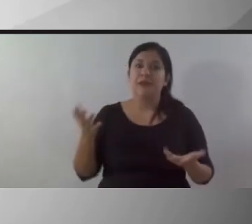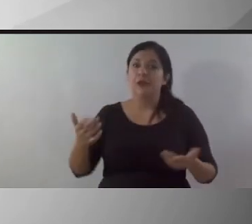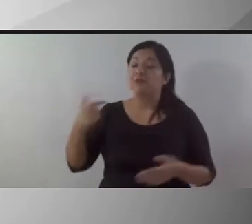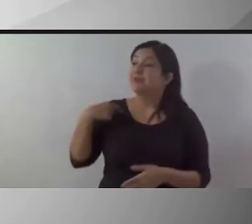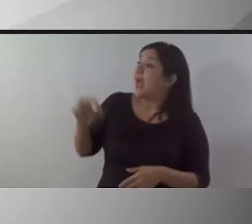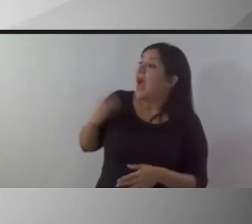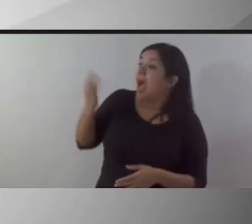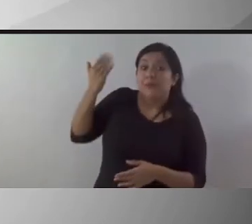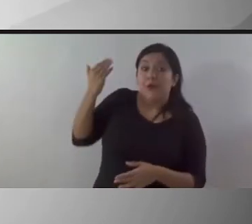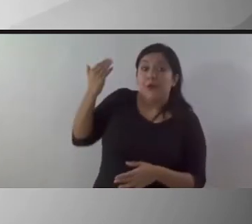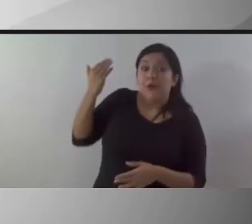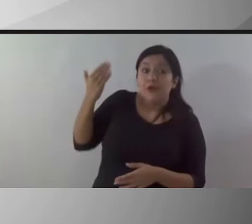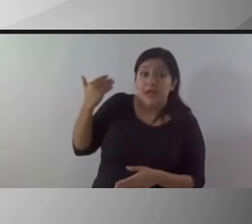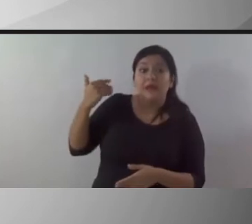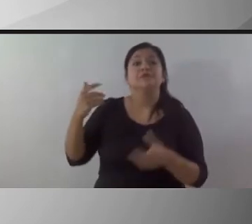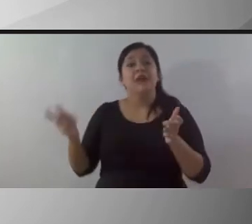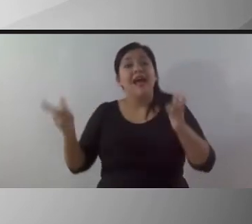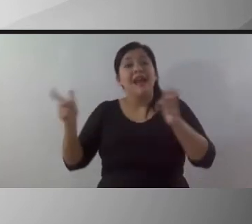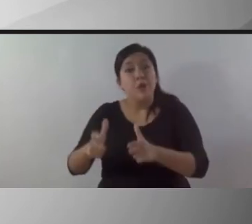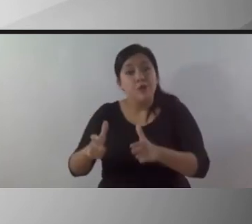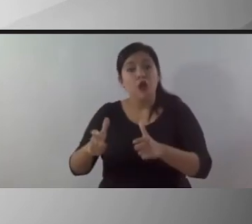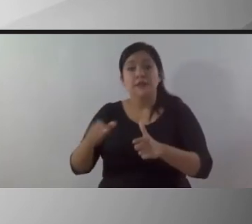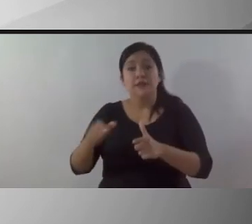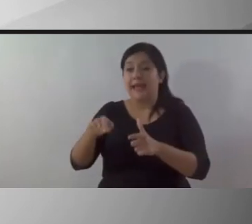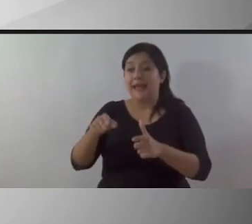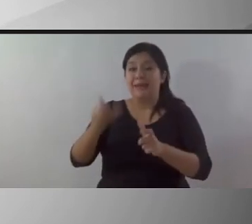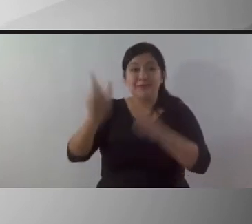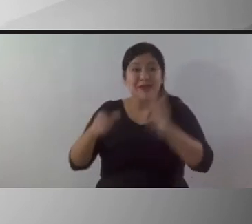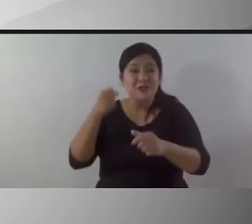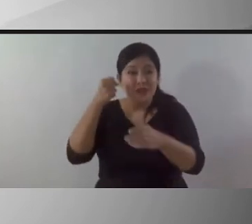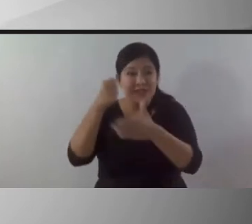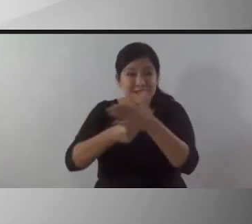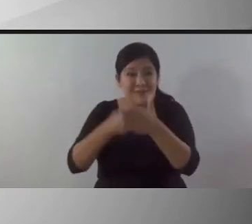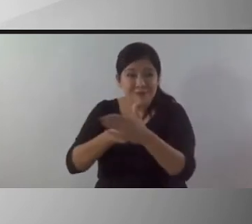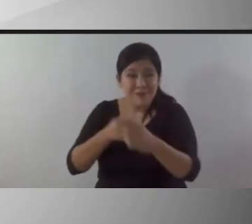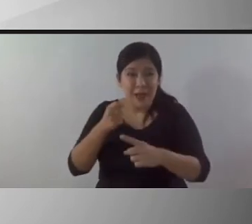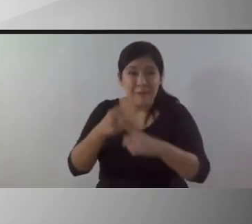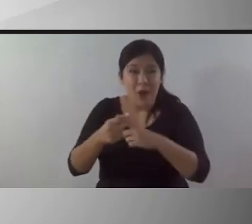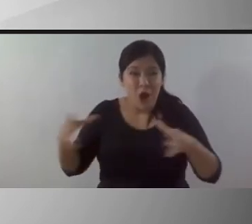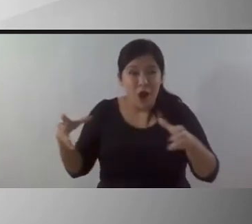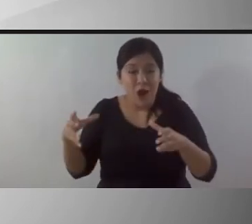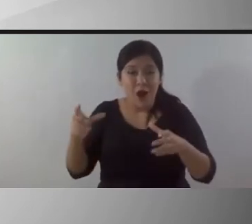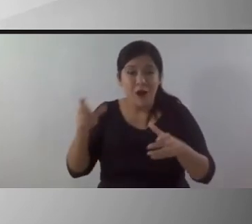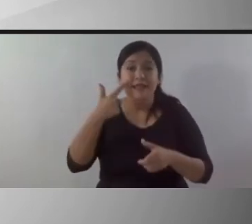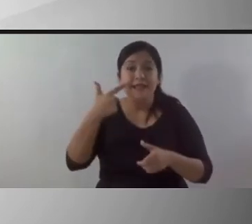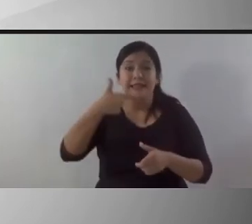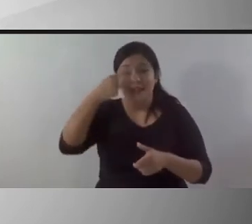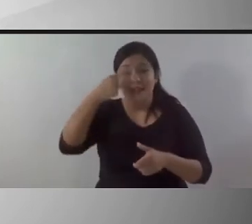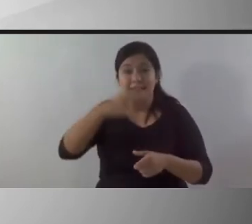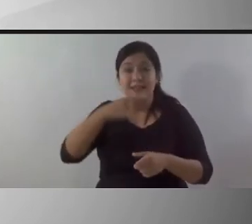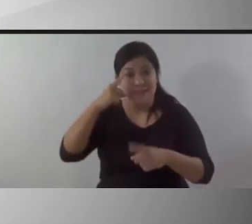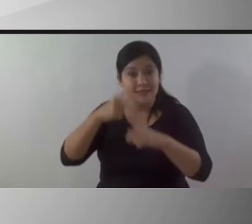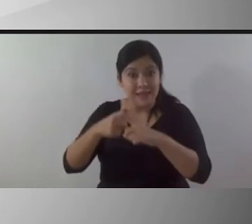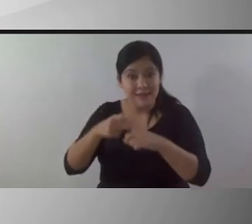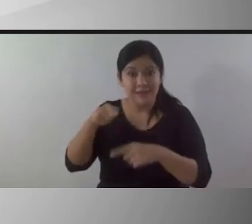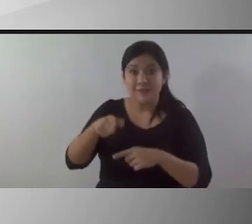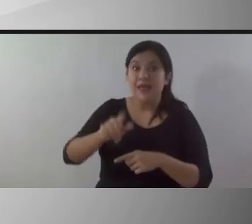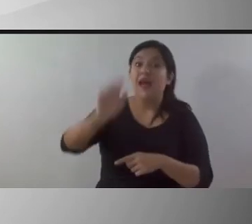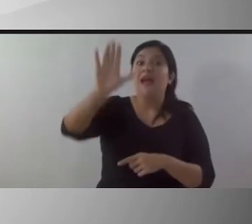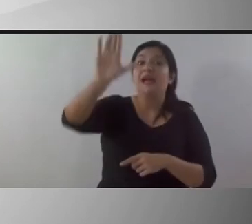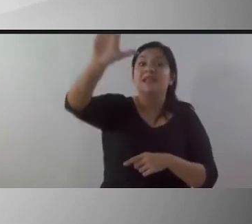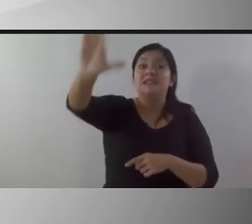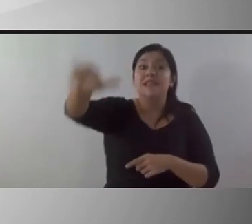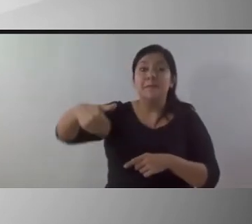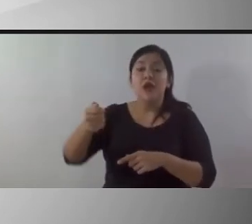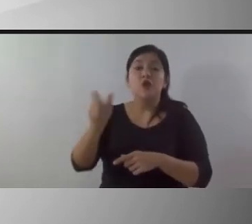una reunión de activistas intersex, hace varios años atrás se había contratado, define y maneja que no